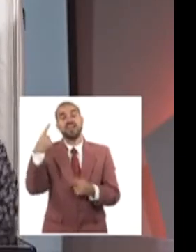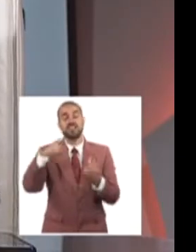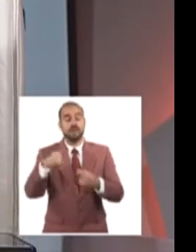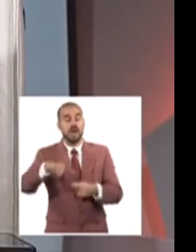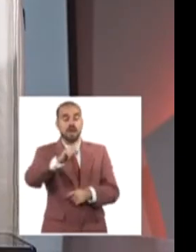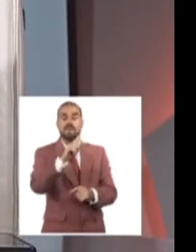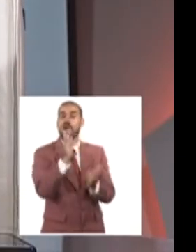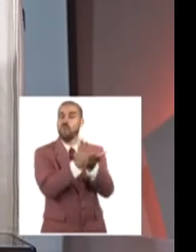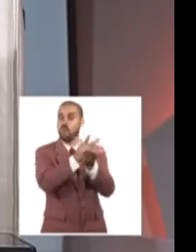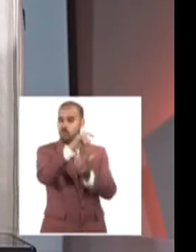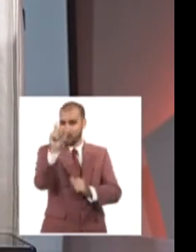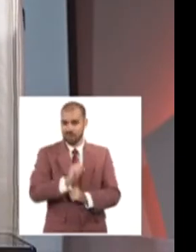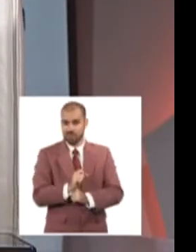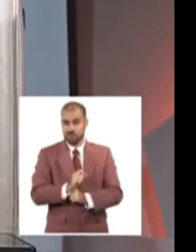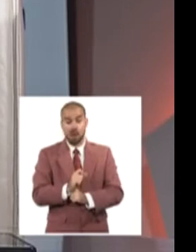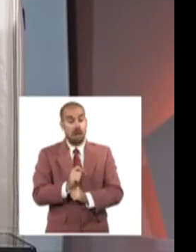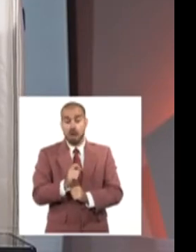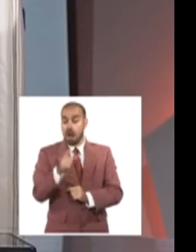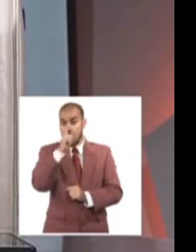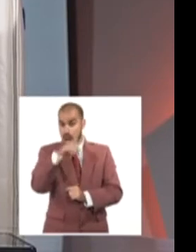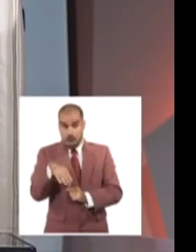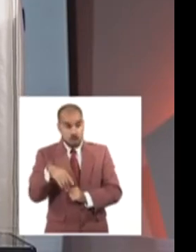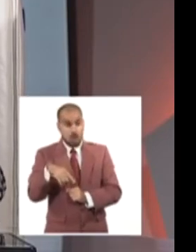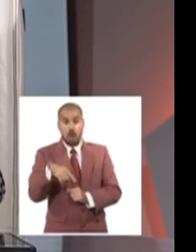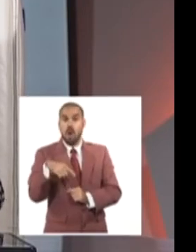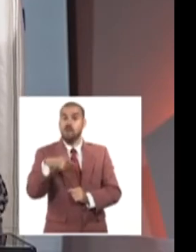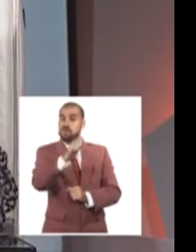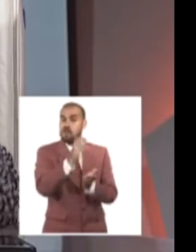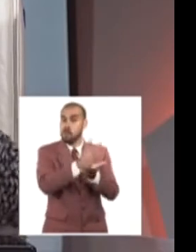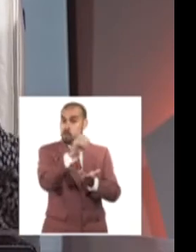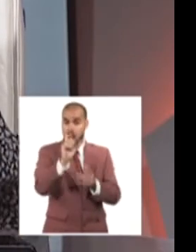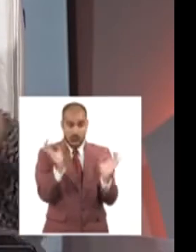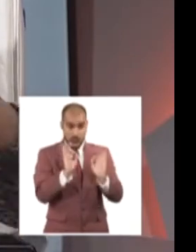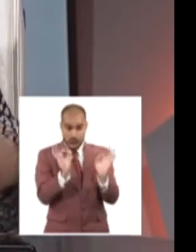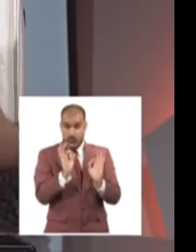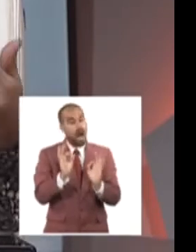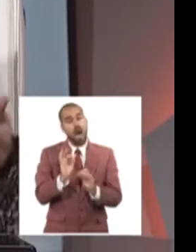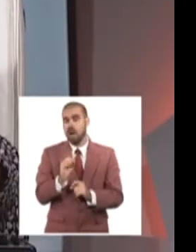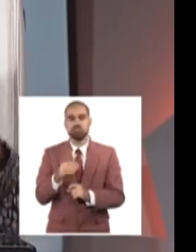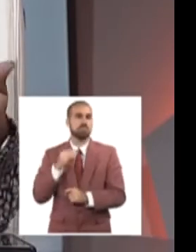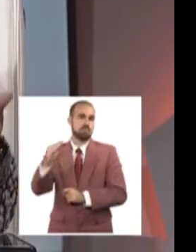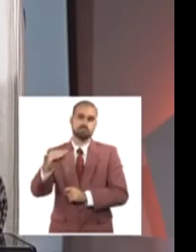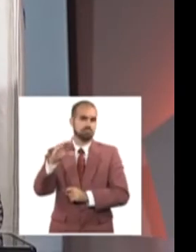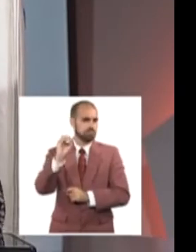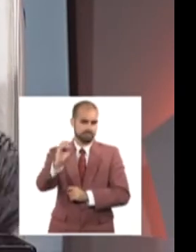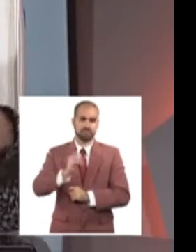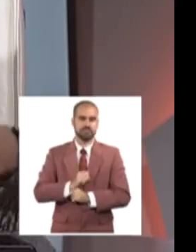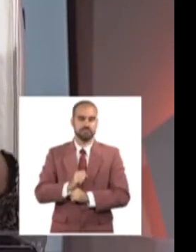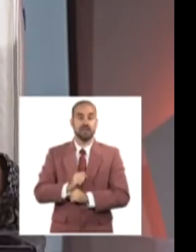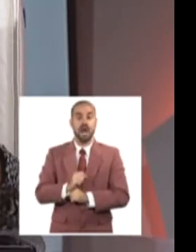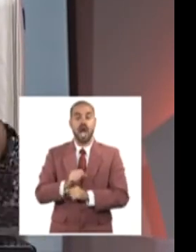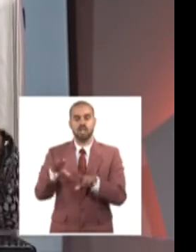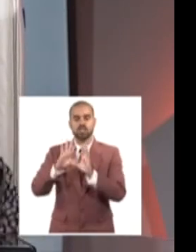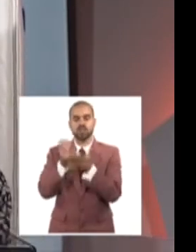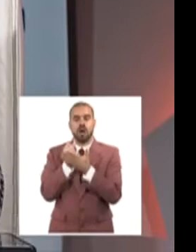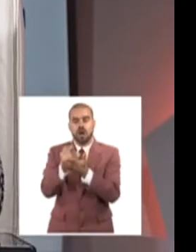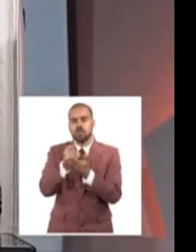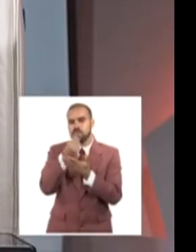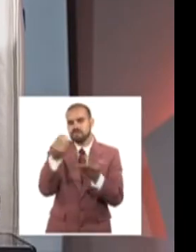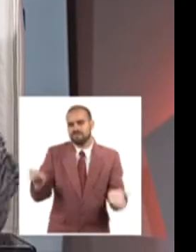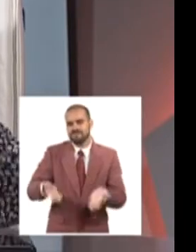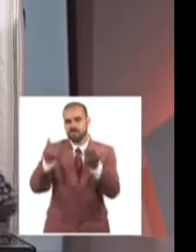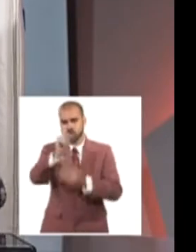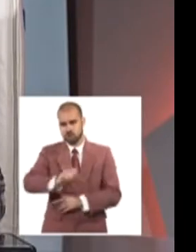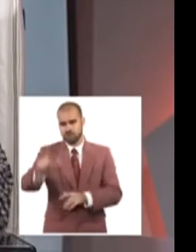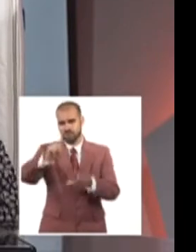en fin que había toda una serie de condiciones que facilitaban el desarrollo social del país el crecimiento de las personas